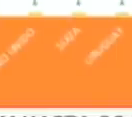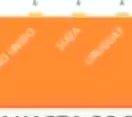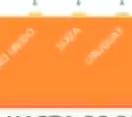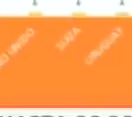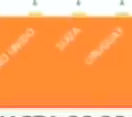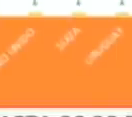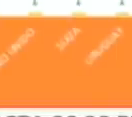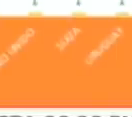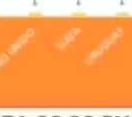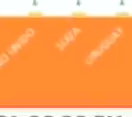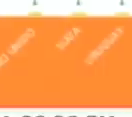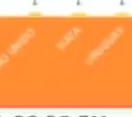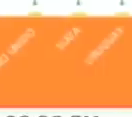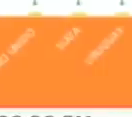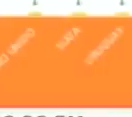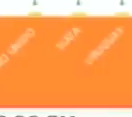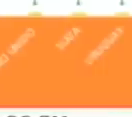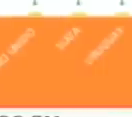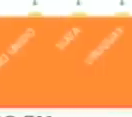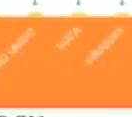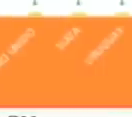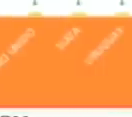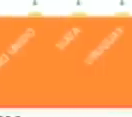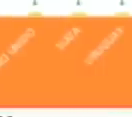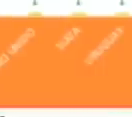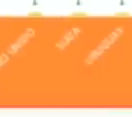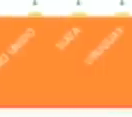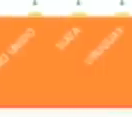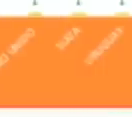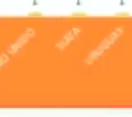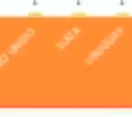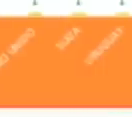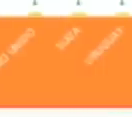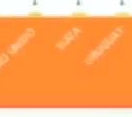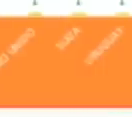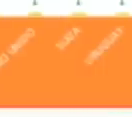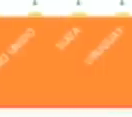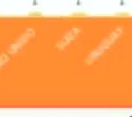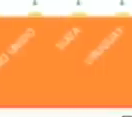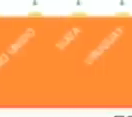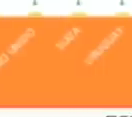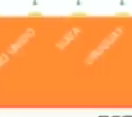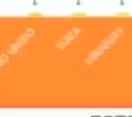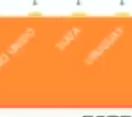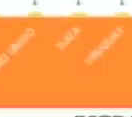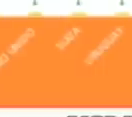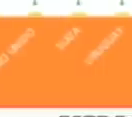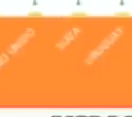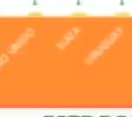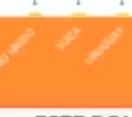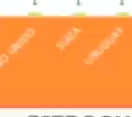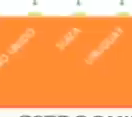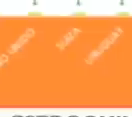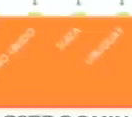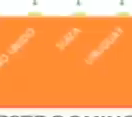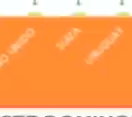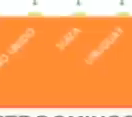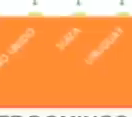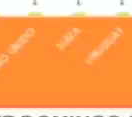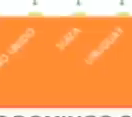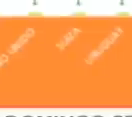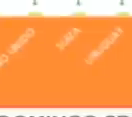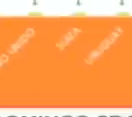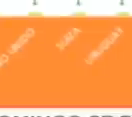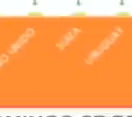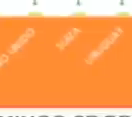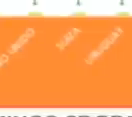126 están sin síntomas. Repito, la cifra de las personas que están asintomáticas son